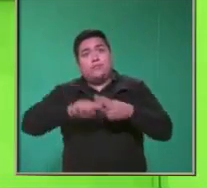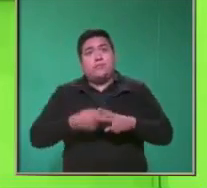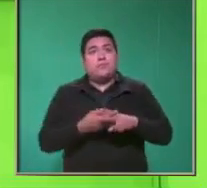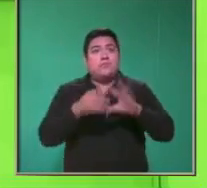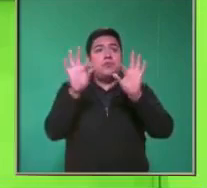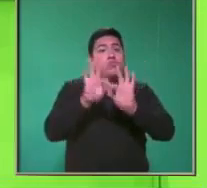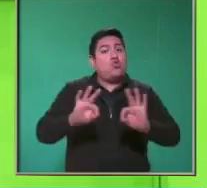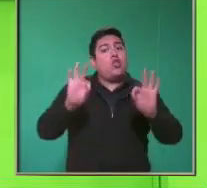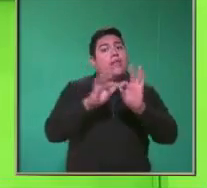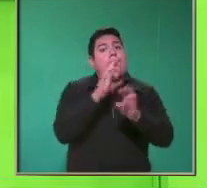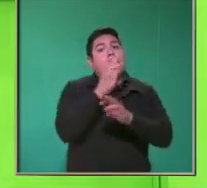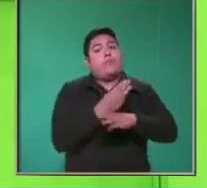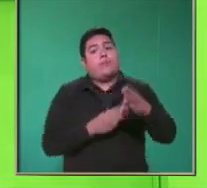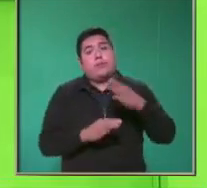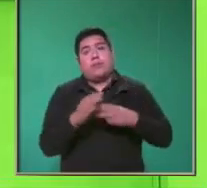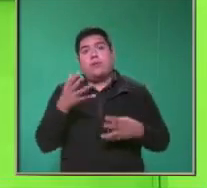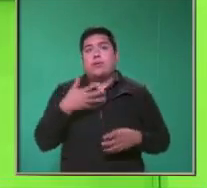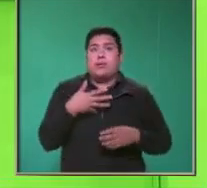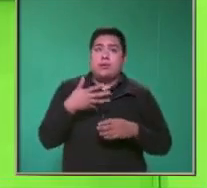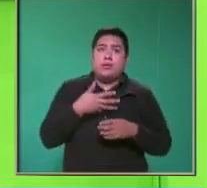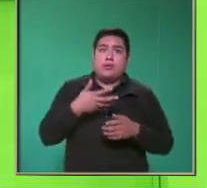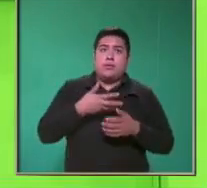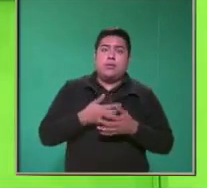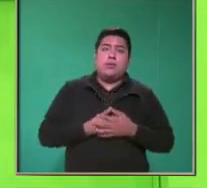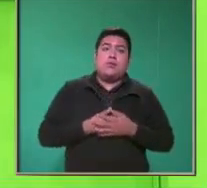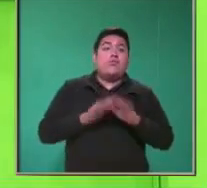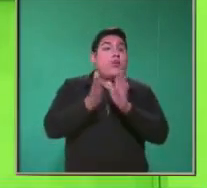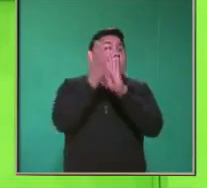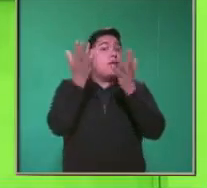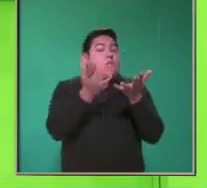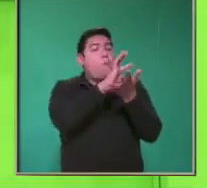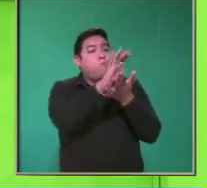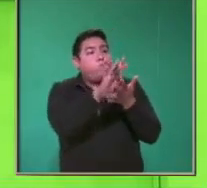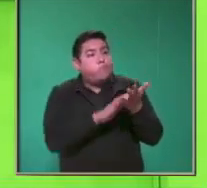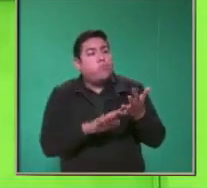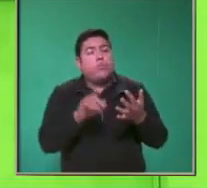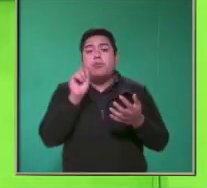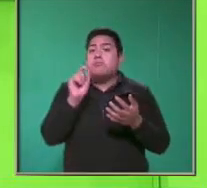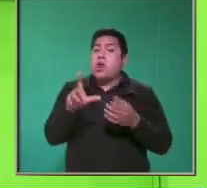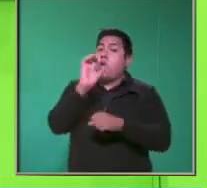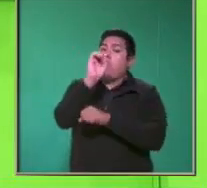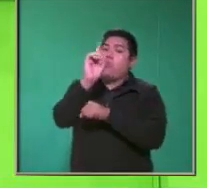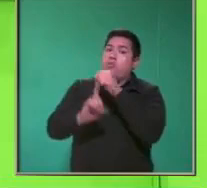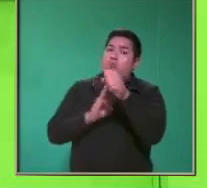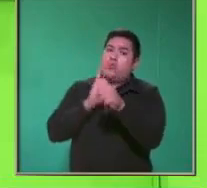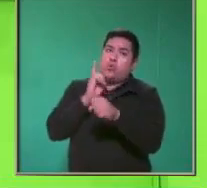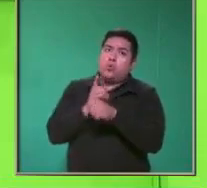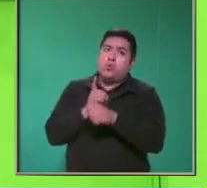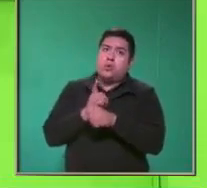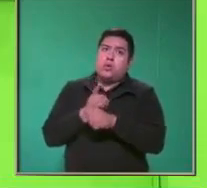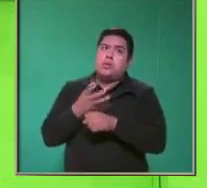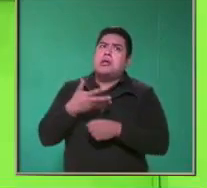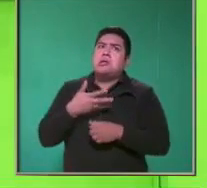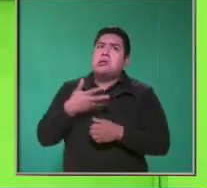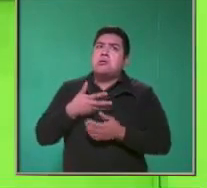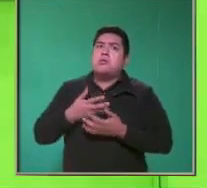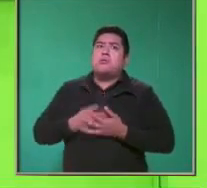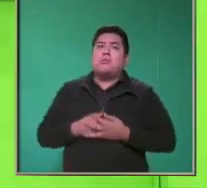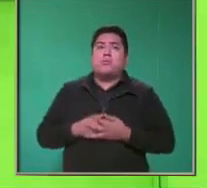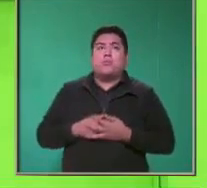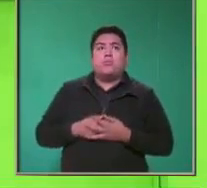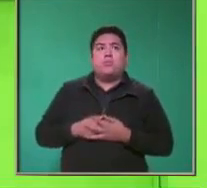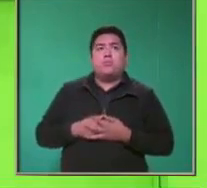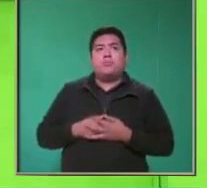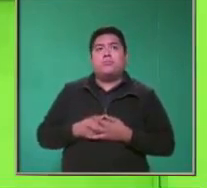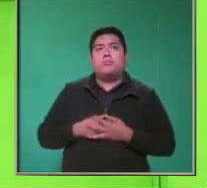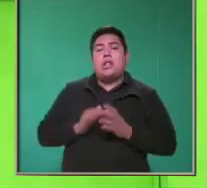que tengas tus materiales, que tengas tu libro de texto, que tengas la oportunidad de contar con él, porque hay cosas